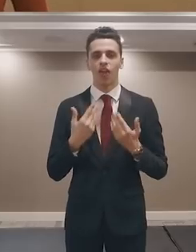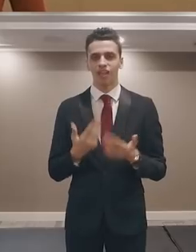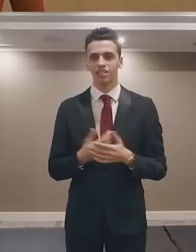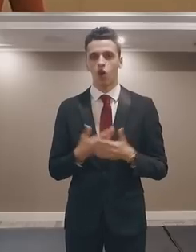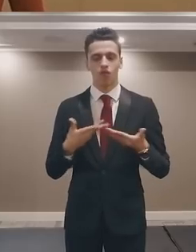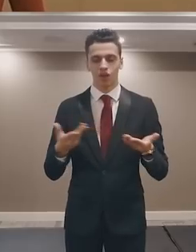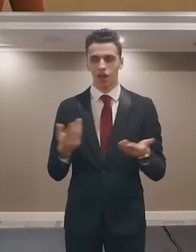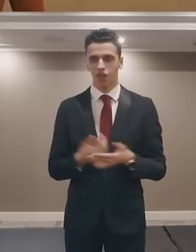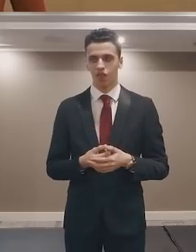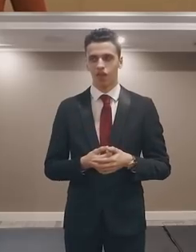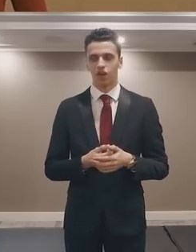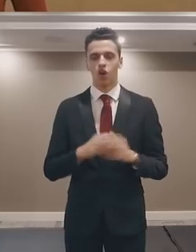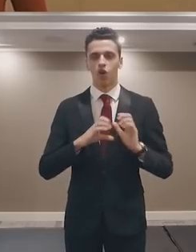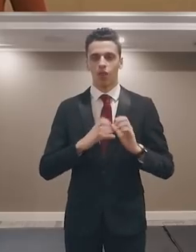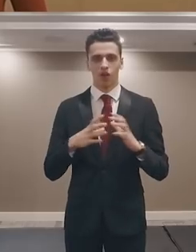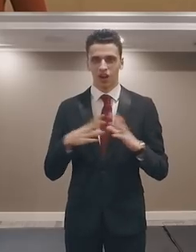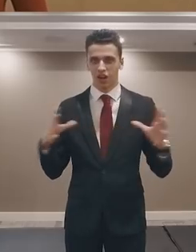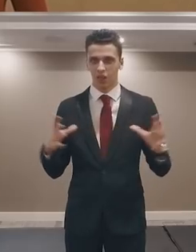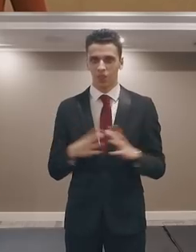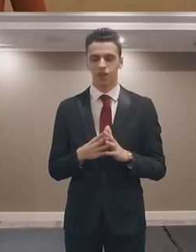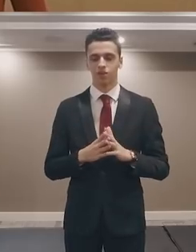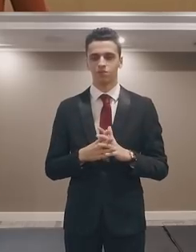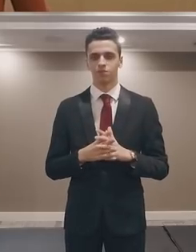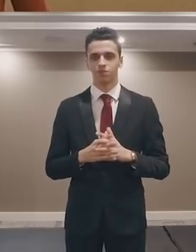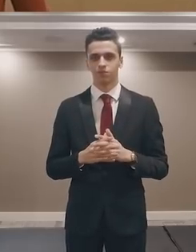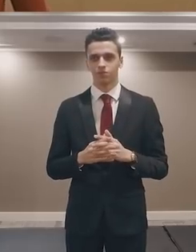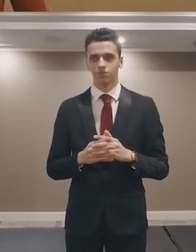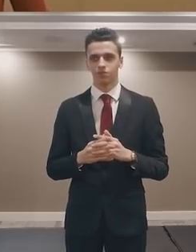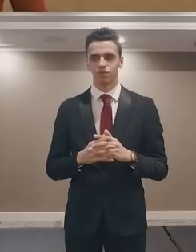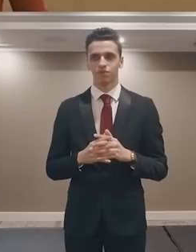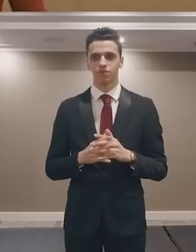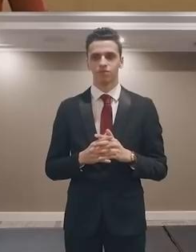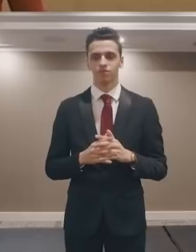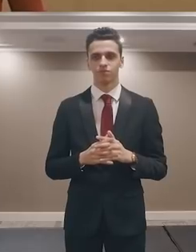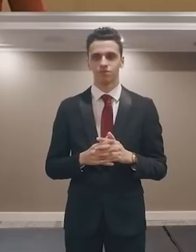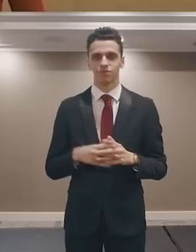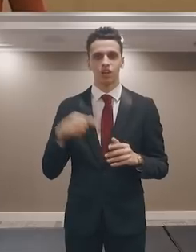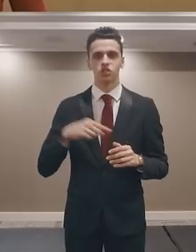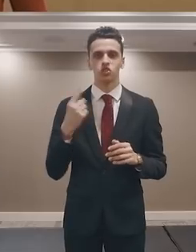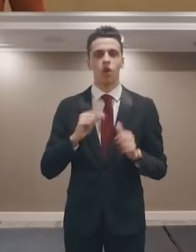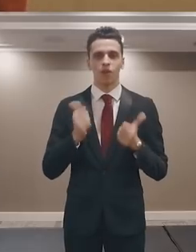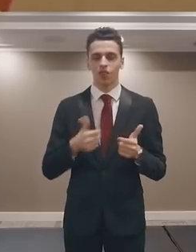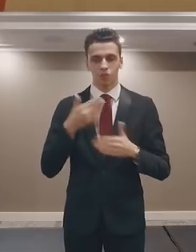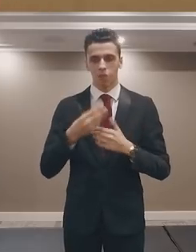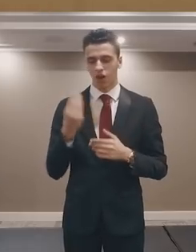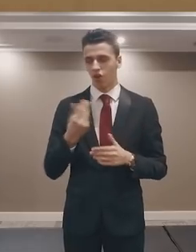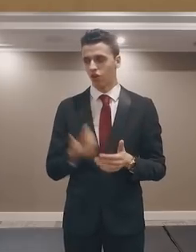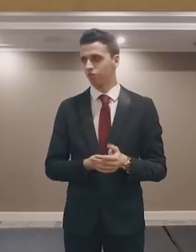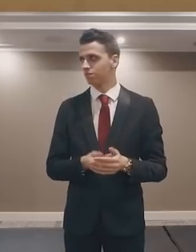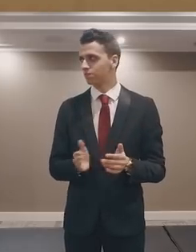y tiene un corazón gigante y que está marcando un antes y un después en esto así que seguirla de cerca porque esto es sólo el principio gracias andreas